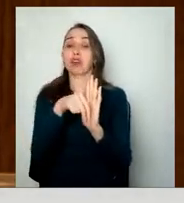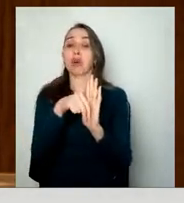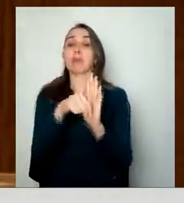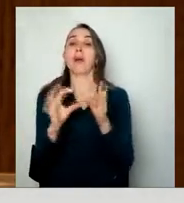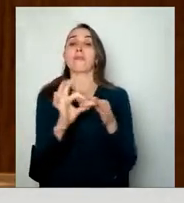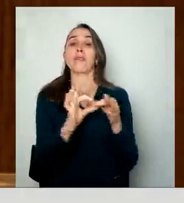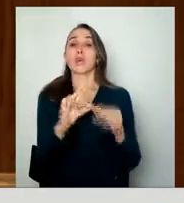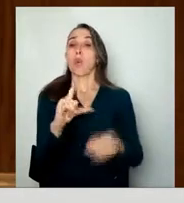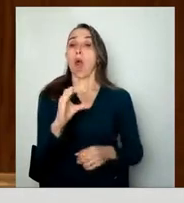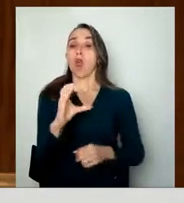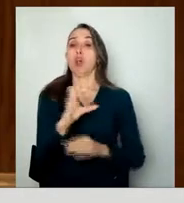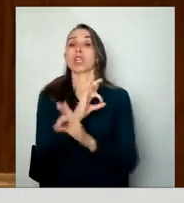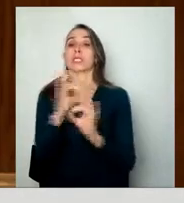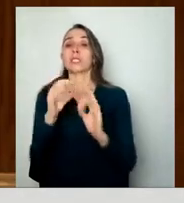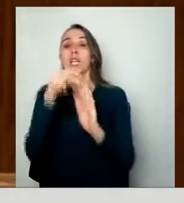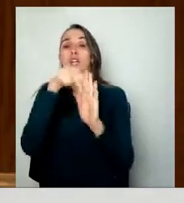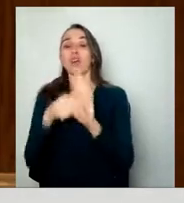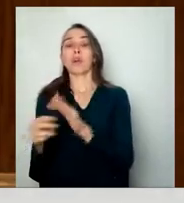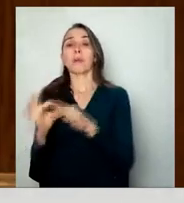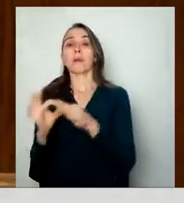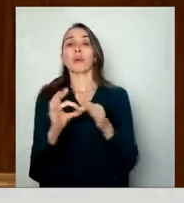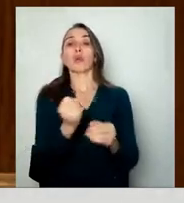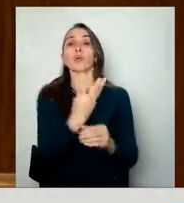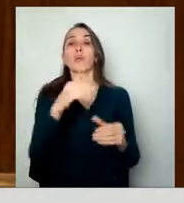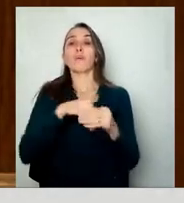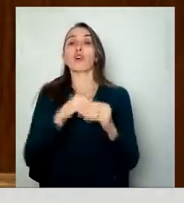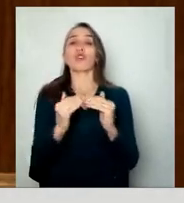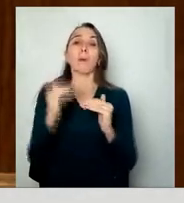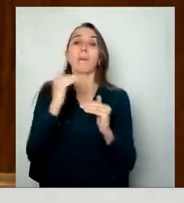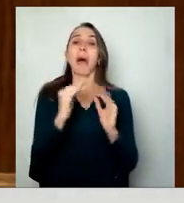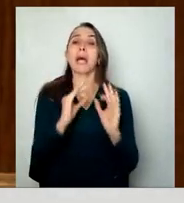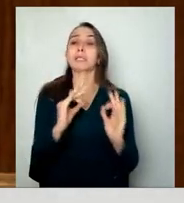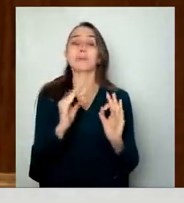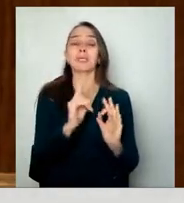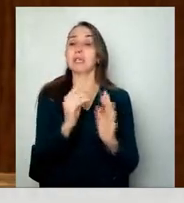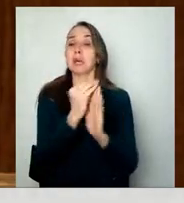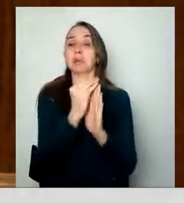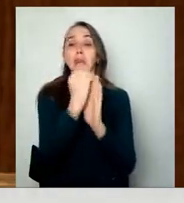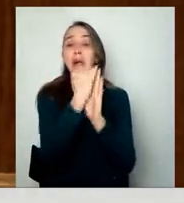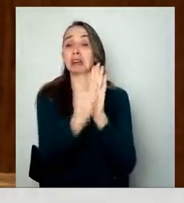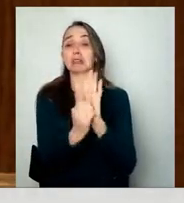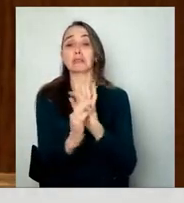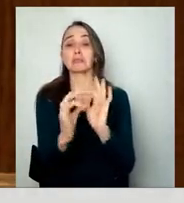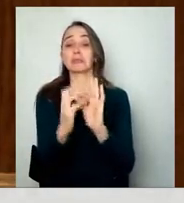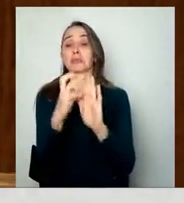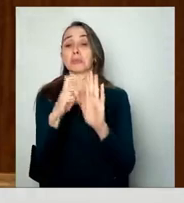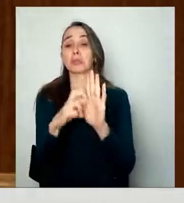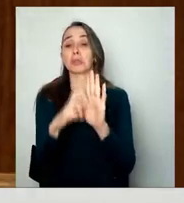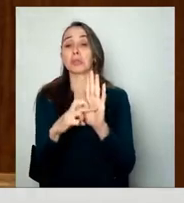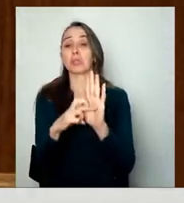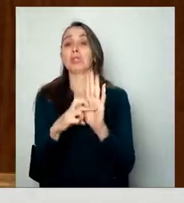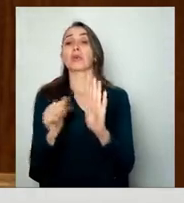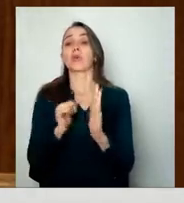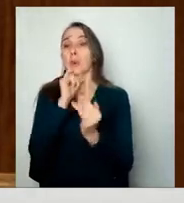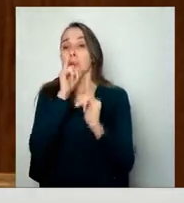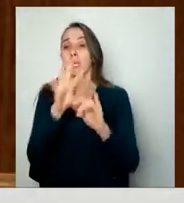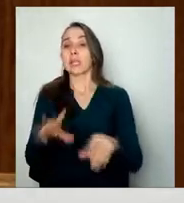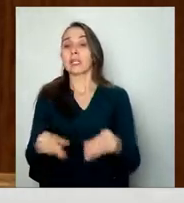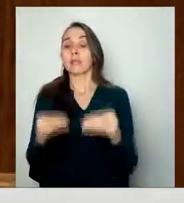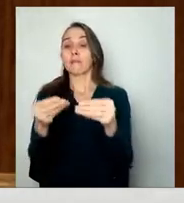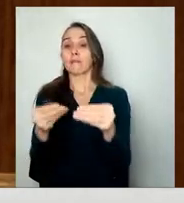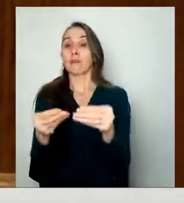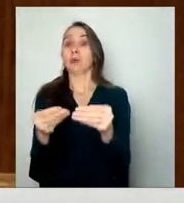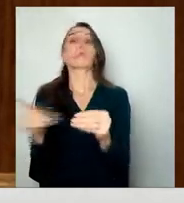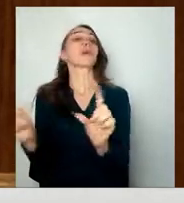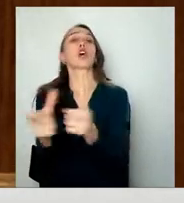o adecuar un calificado ningún precepto contenido en este proyecto de de acuerdo al informe Así mismo ella terminó